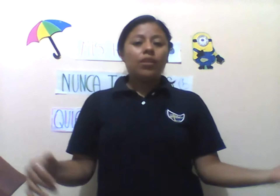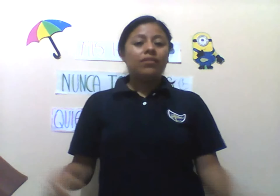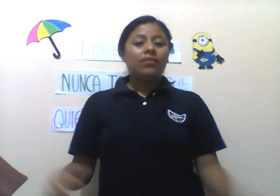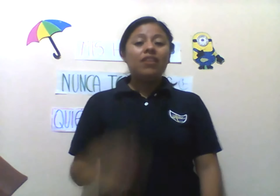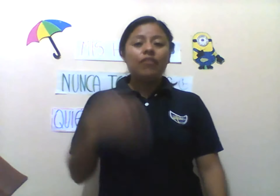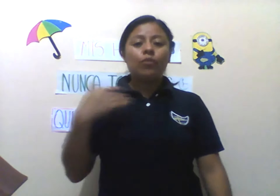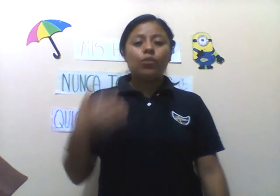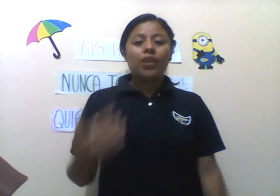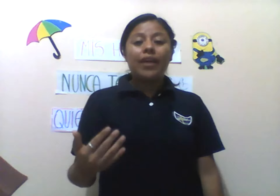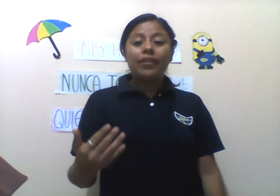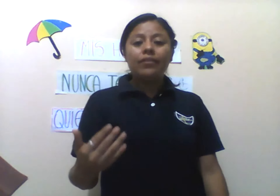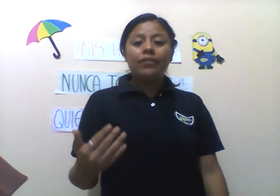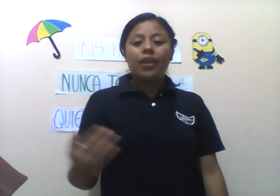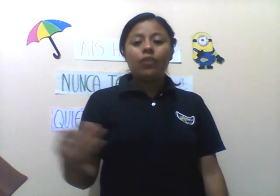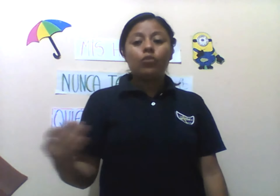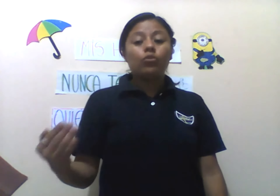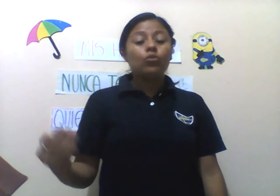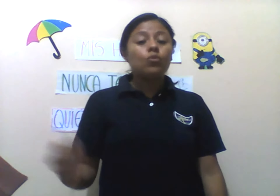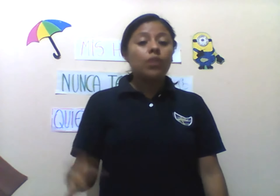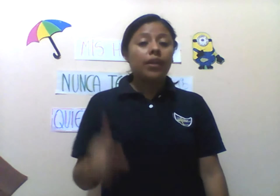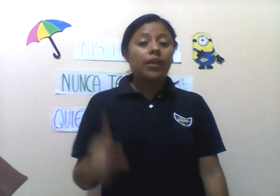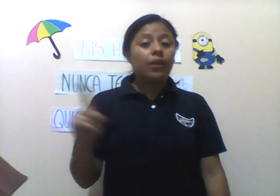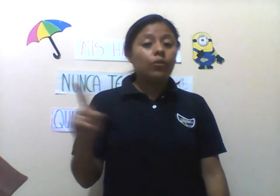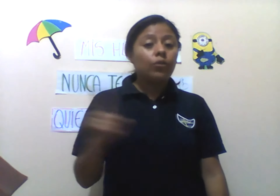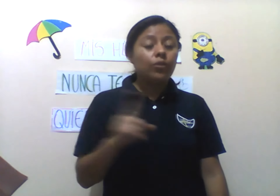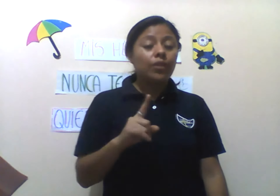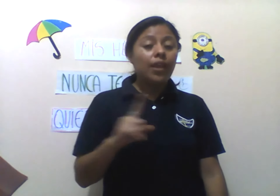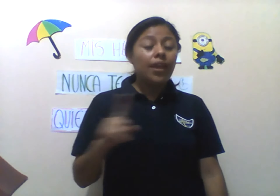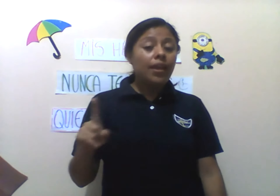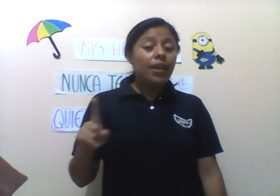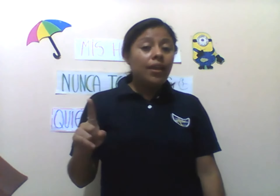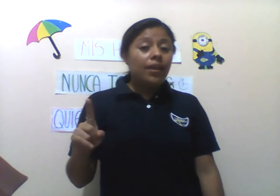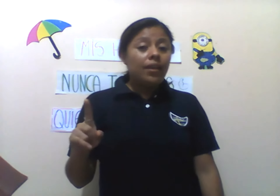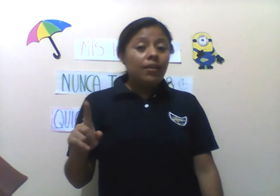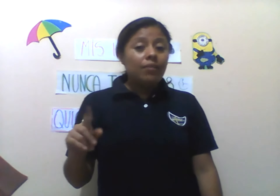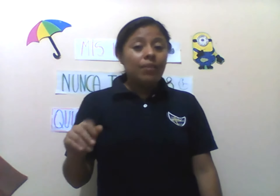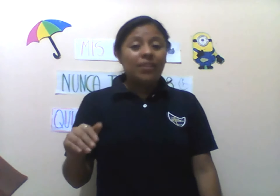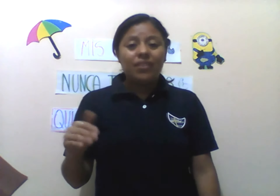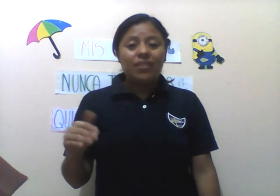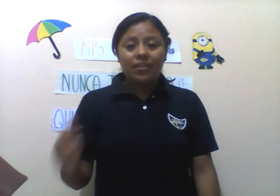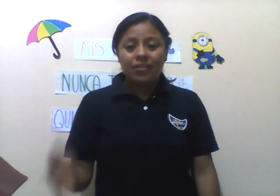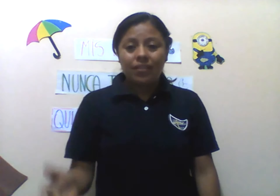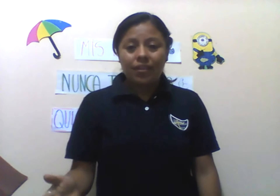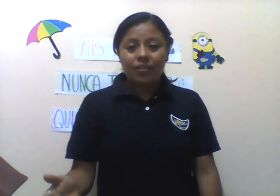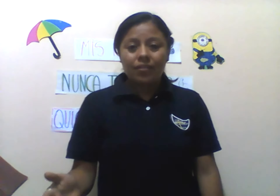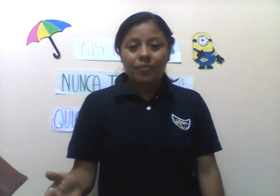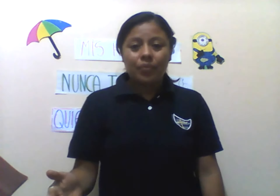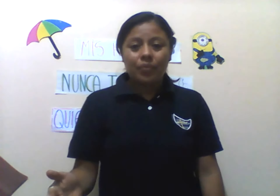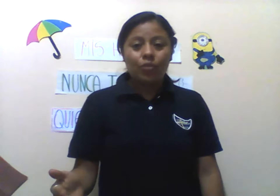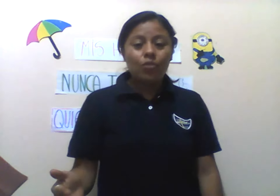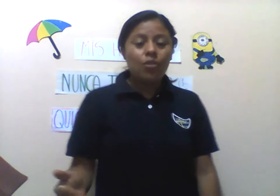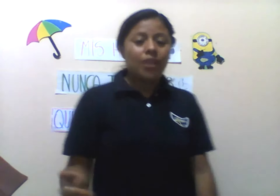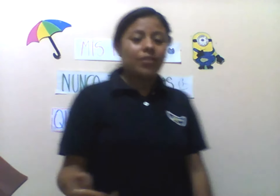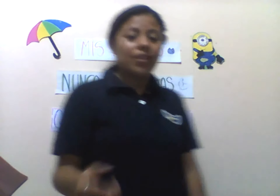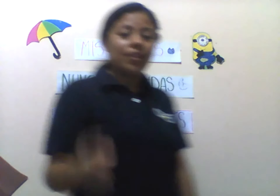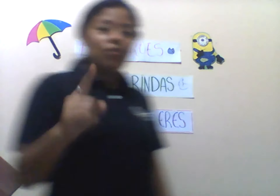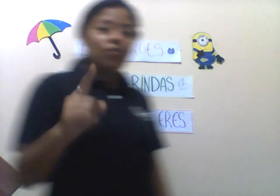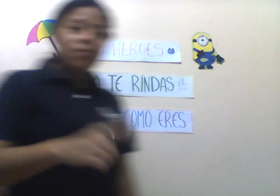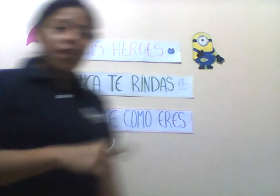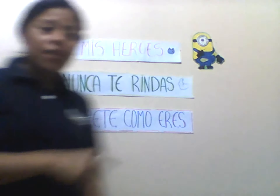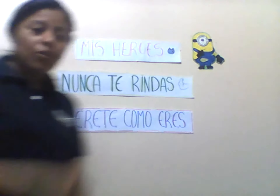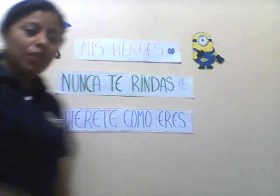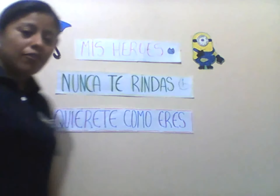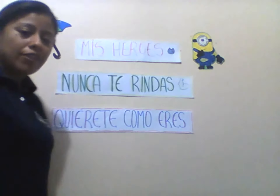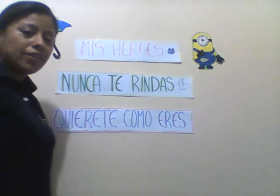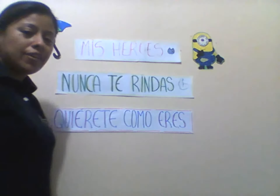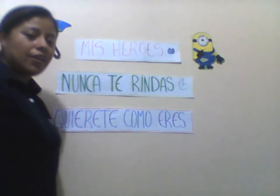de algunas dificultades, ellos nunca dejaron de vencerse. Así que, no